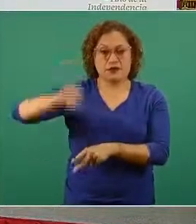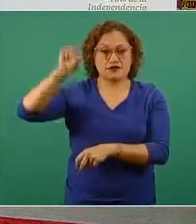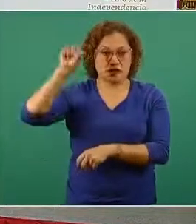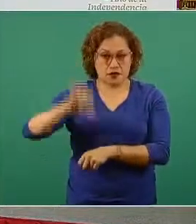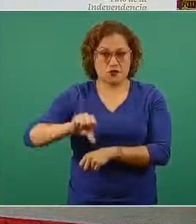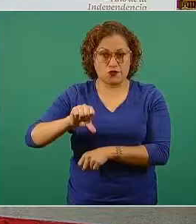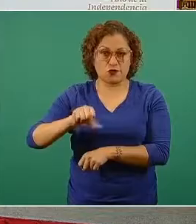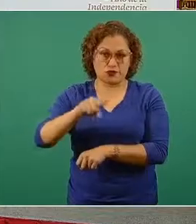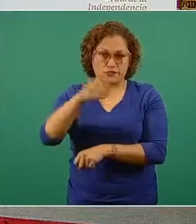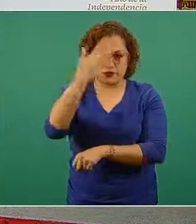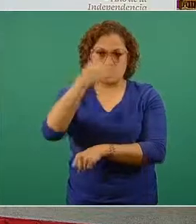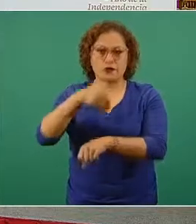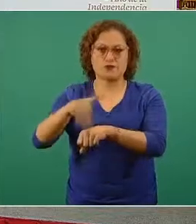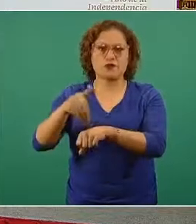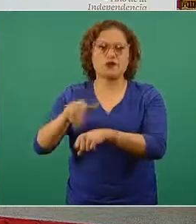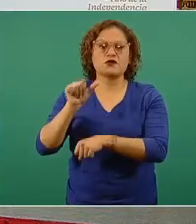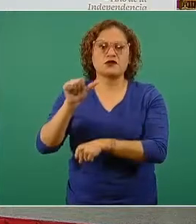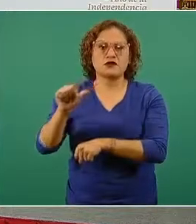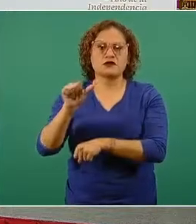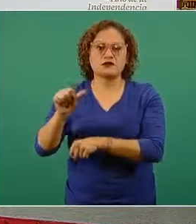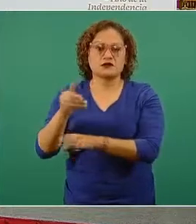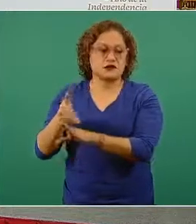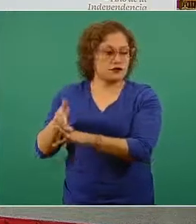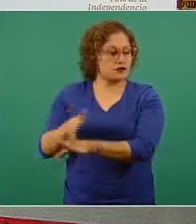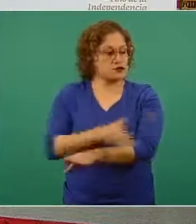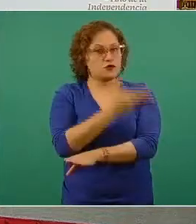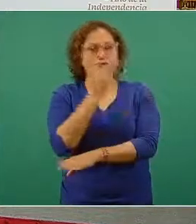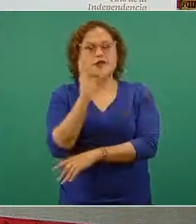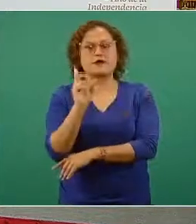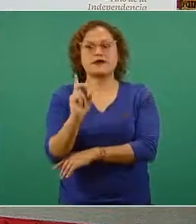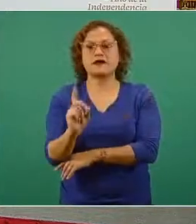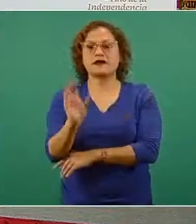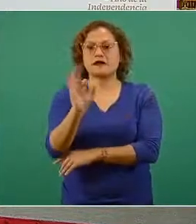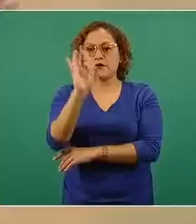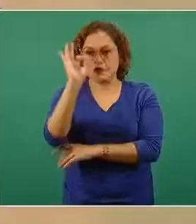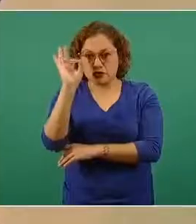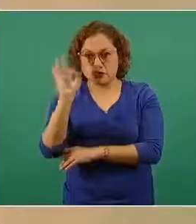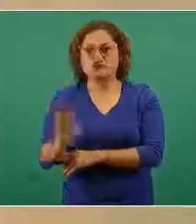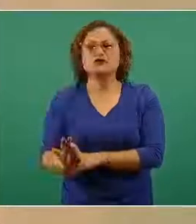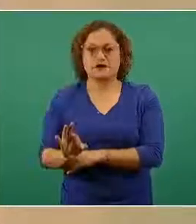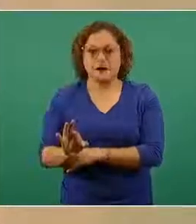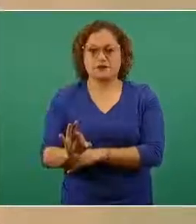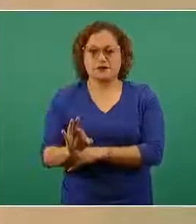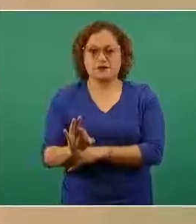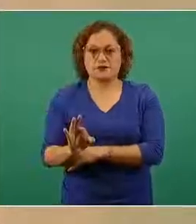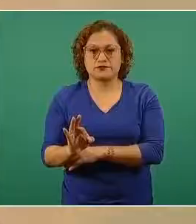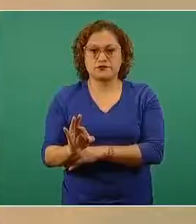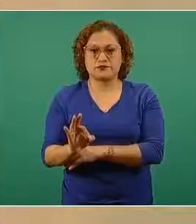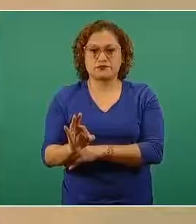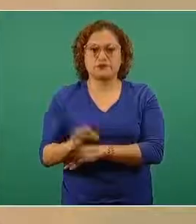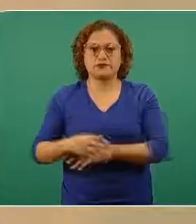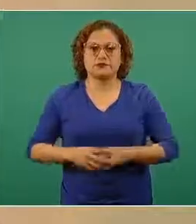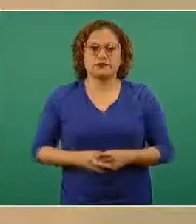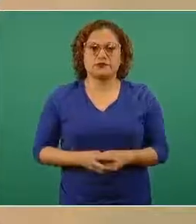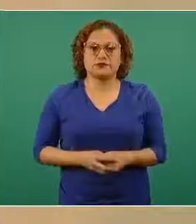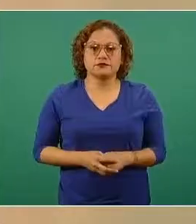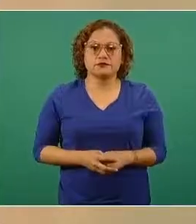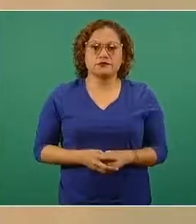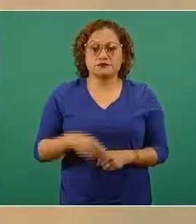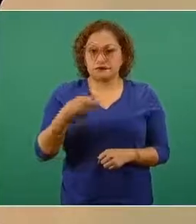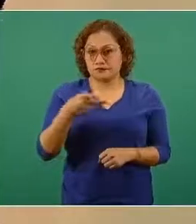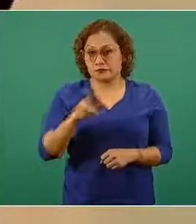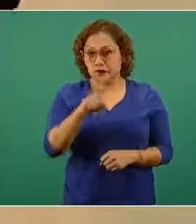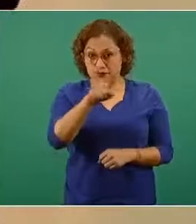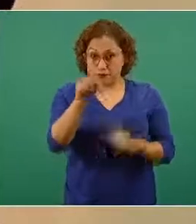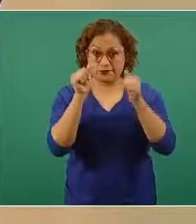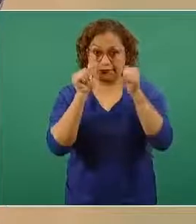semana epidemiológica 16, ya llevamos más del 30% del año en semanas epidemiológicas. Pero lo que quiero destacar es